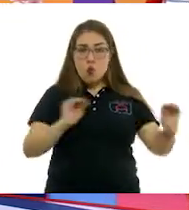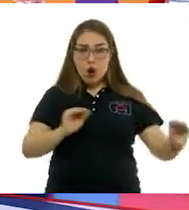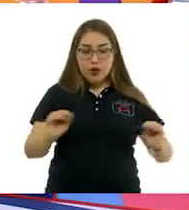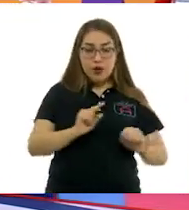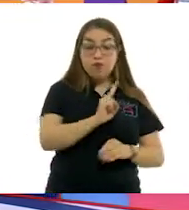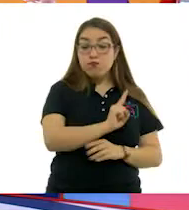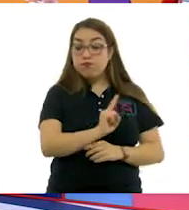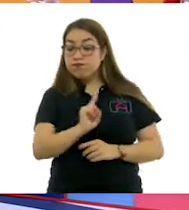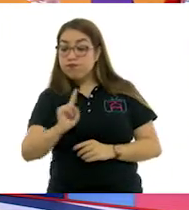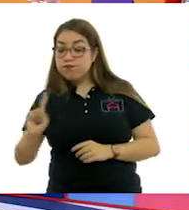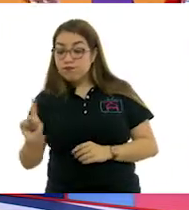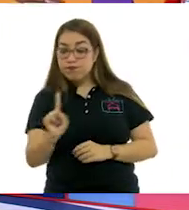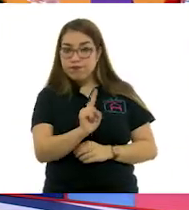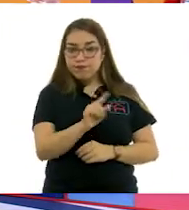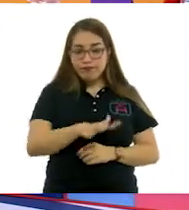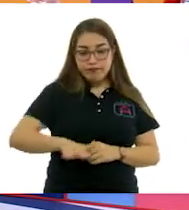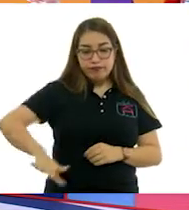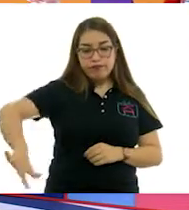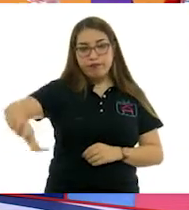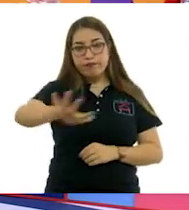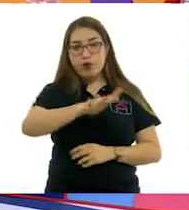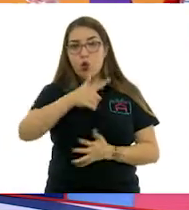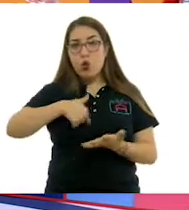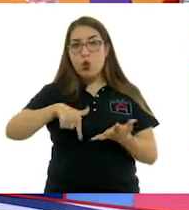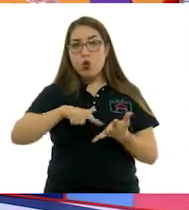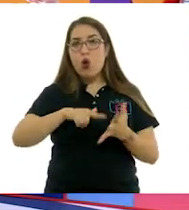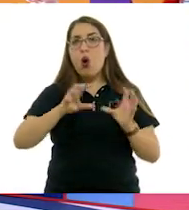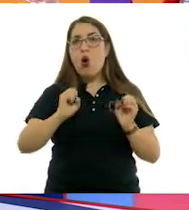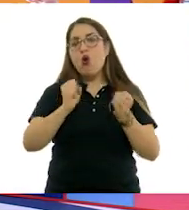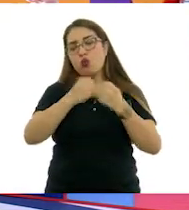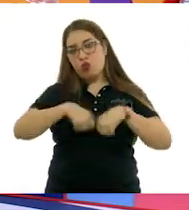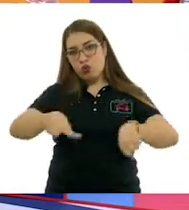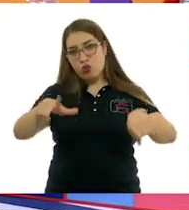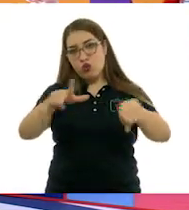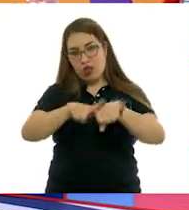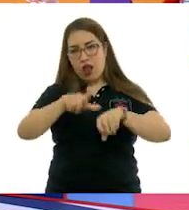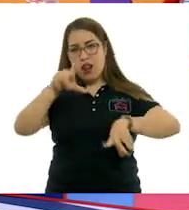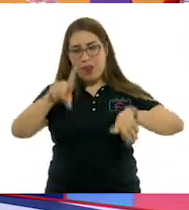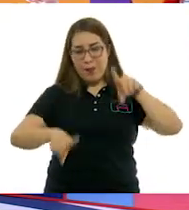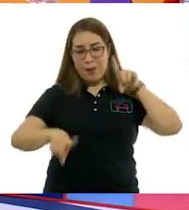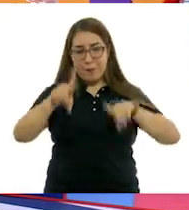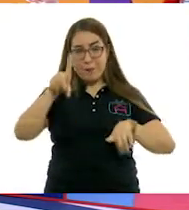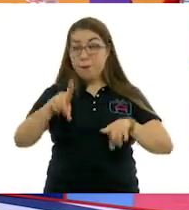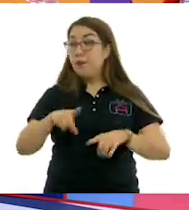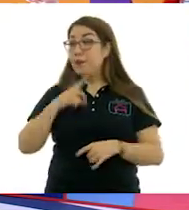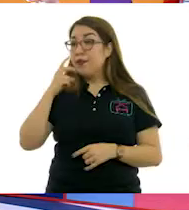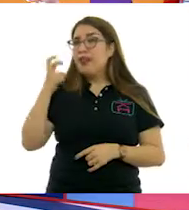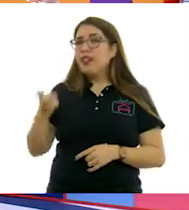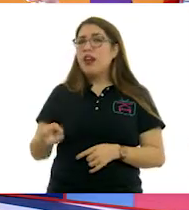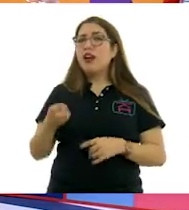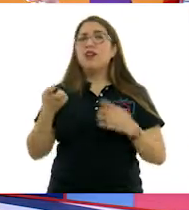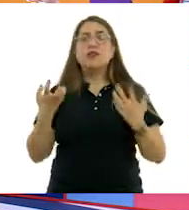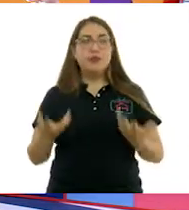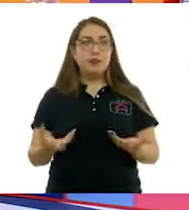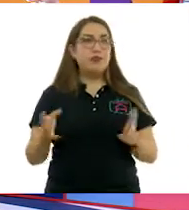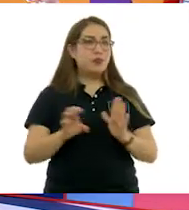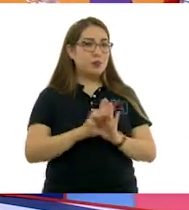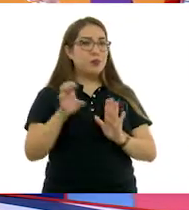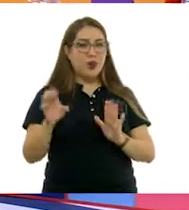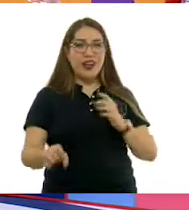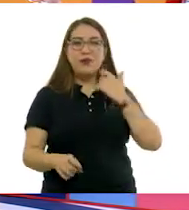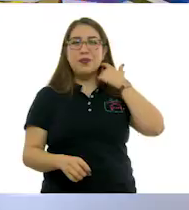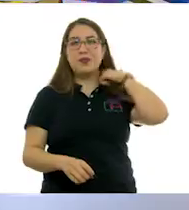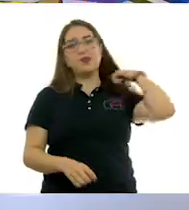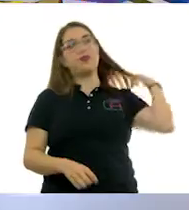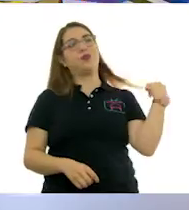desplazamos, tanto en nuestro espacio personal como en el espacio social. Y este puede ser, te voy a dar algunos ejemplos